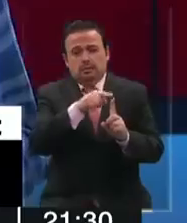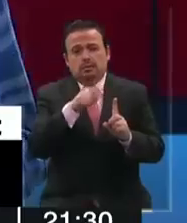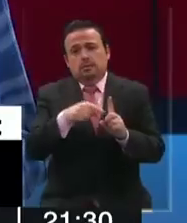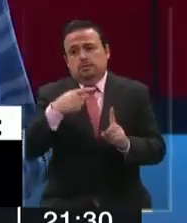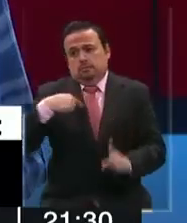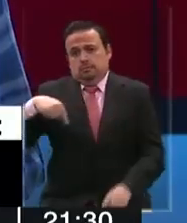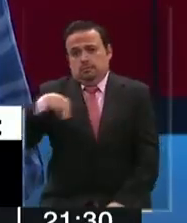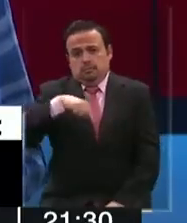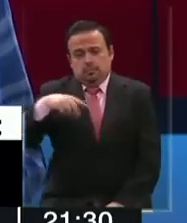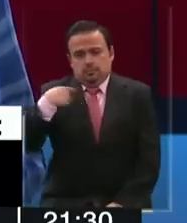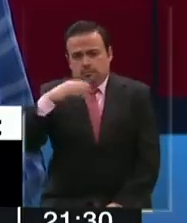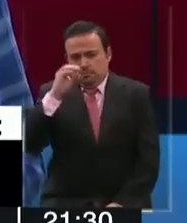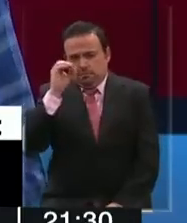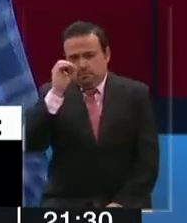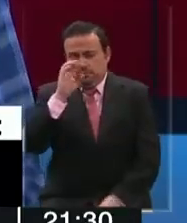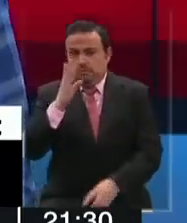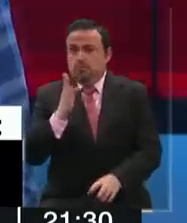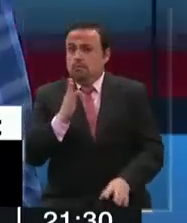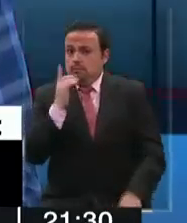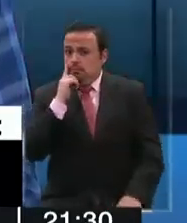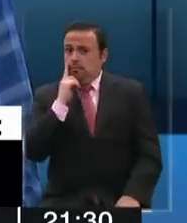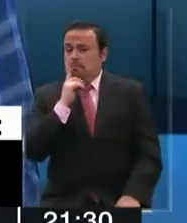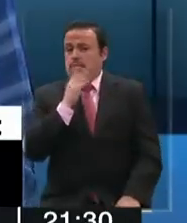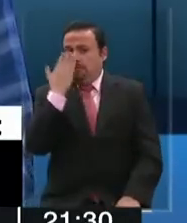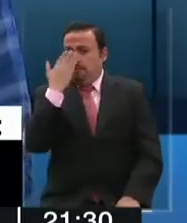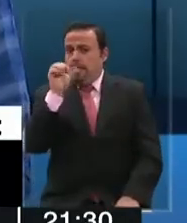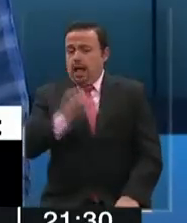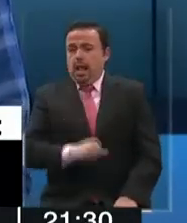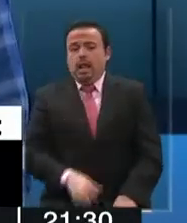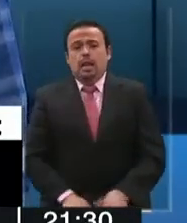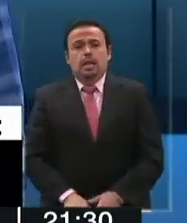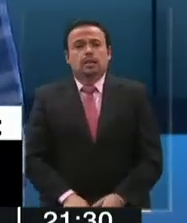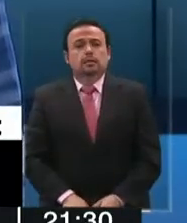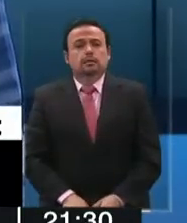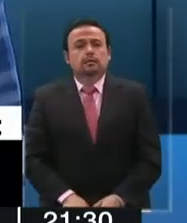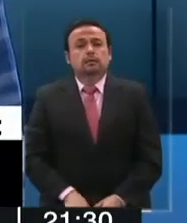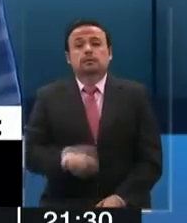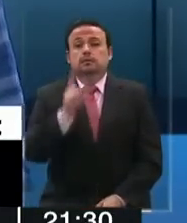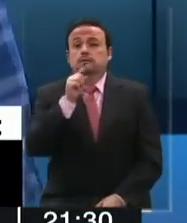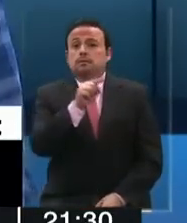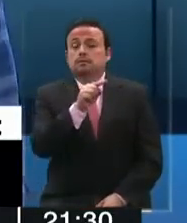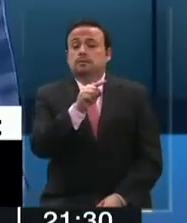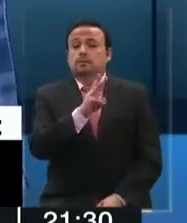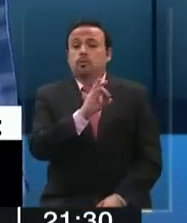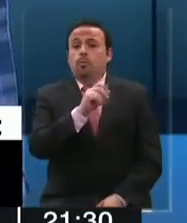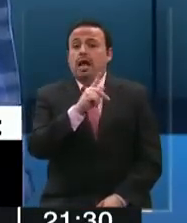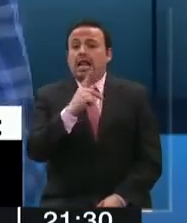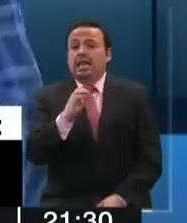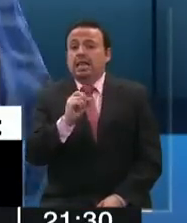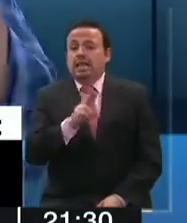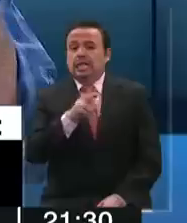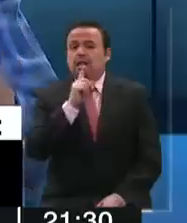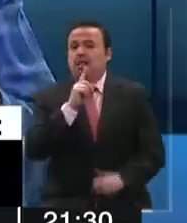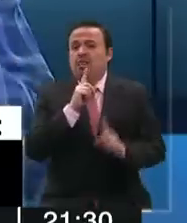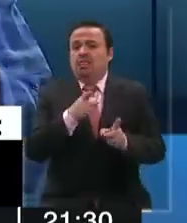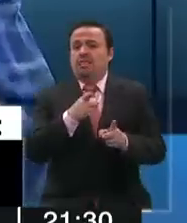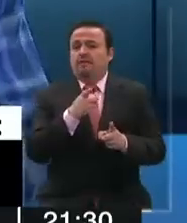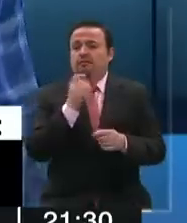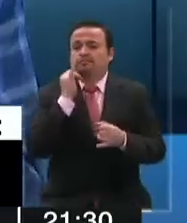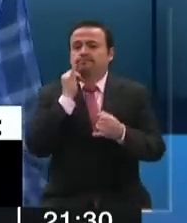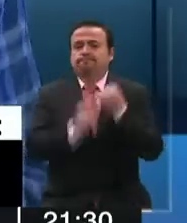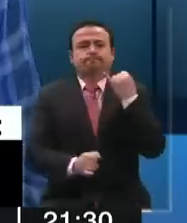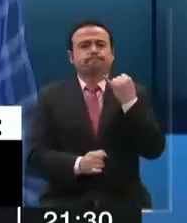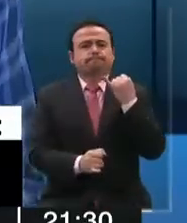nos parece bastante grave él dice que debemos terminar con este